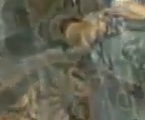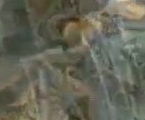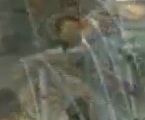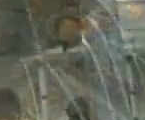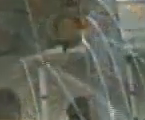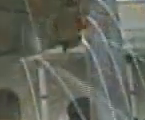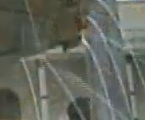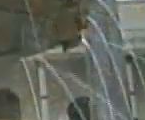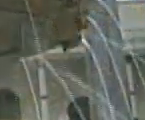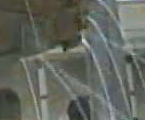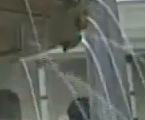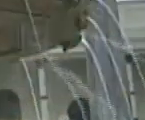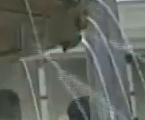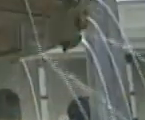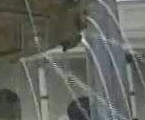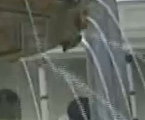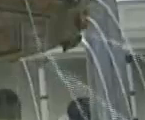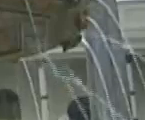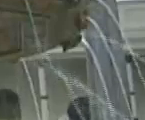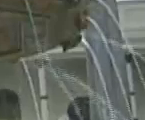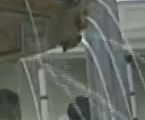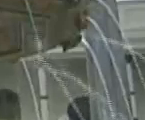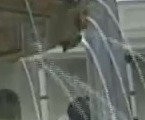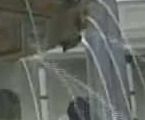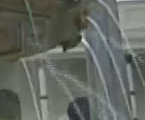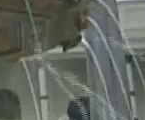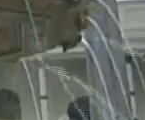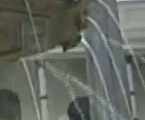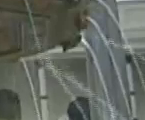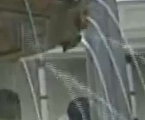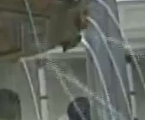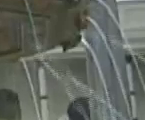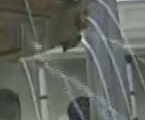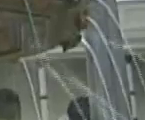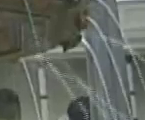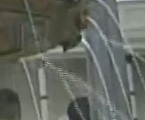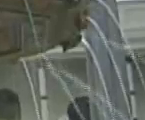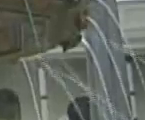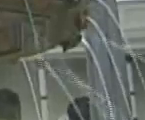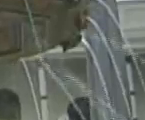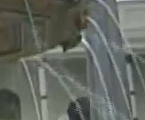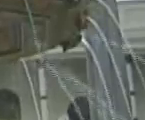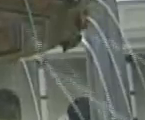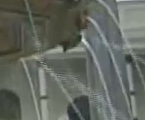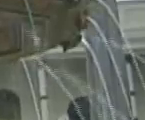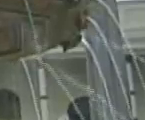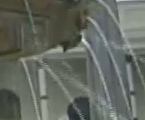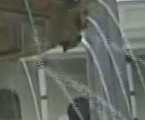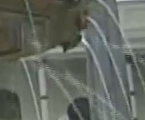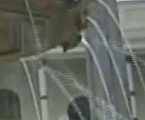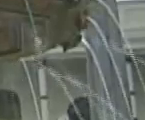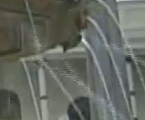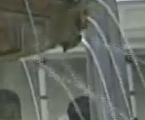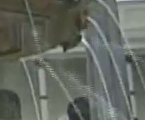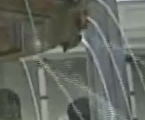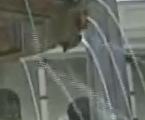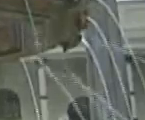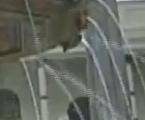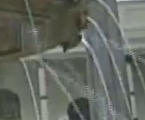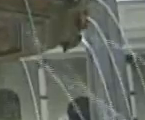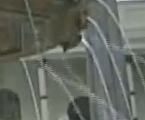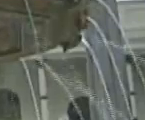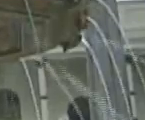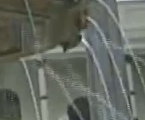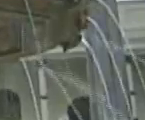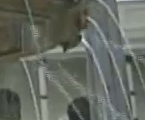diputados que estarán justamente al frente. ¡Viva la Revolución Bolivariana! ¡Viva la música venezolana! ¡Que viva el